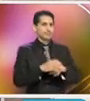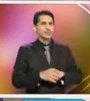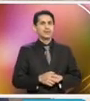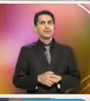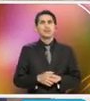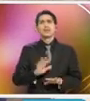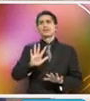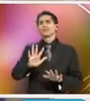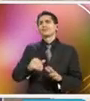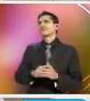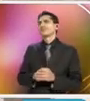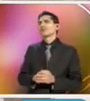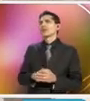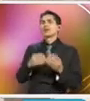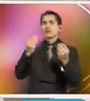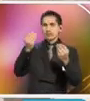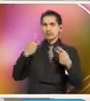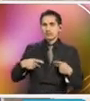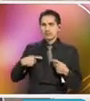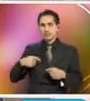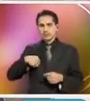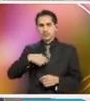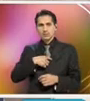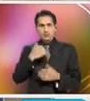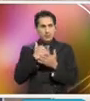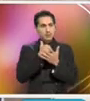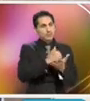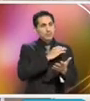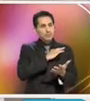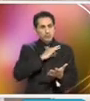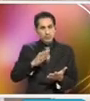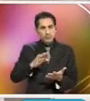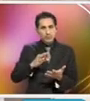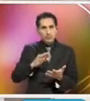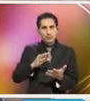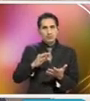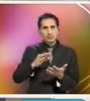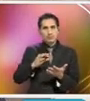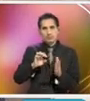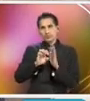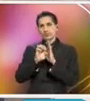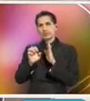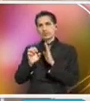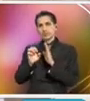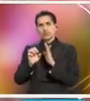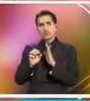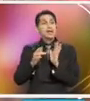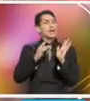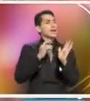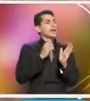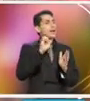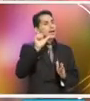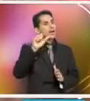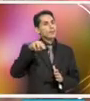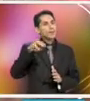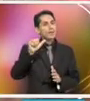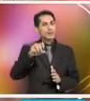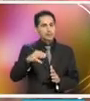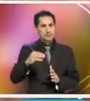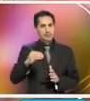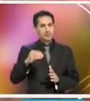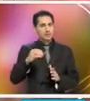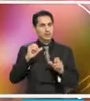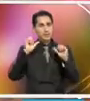podemos ayudar a los demás a través de AMANC como voluntarios, con donación